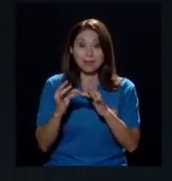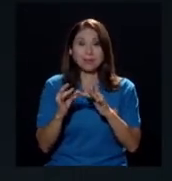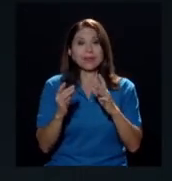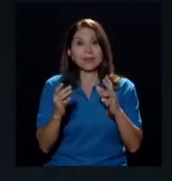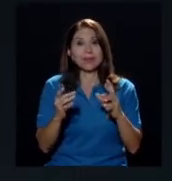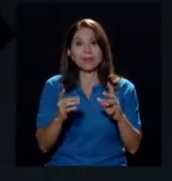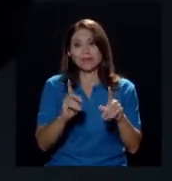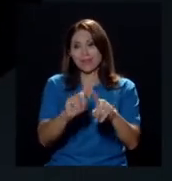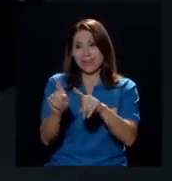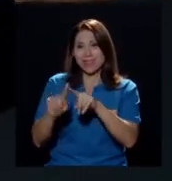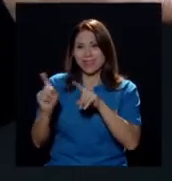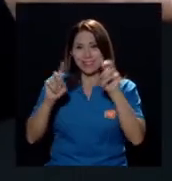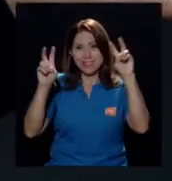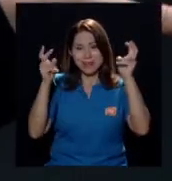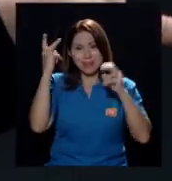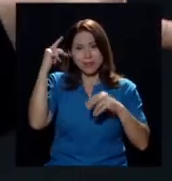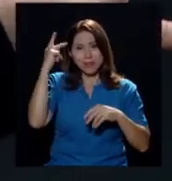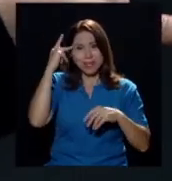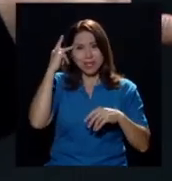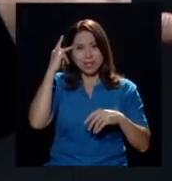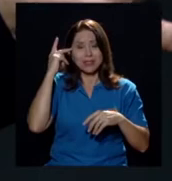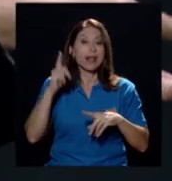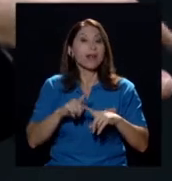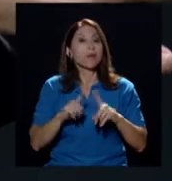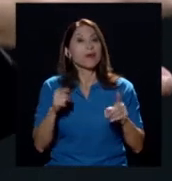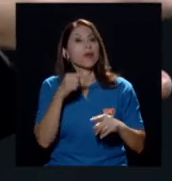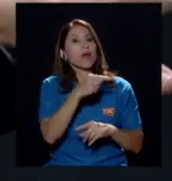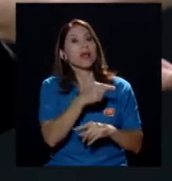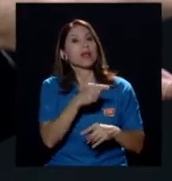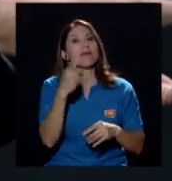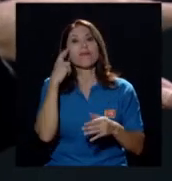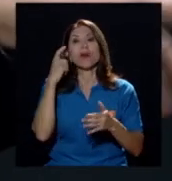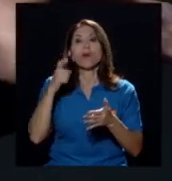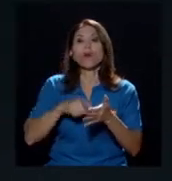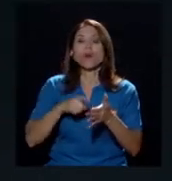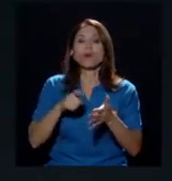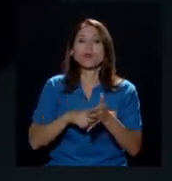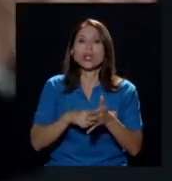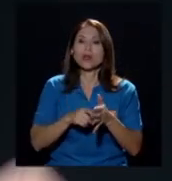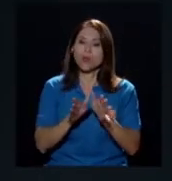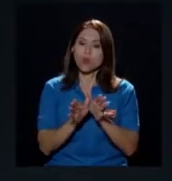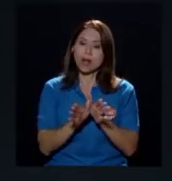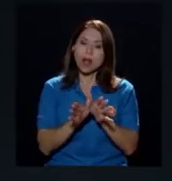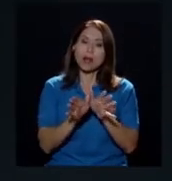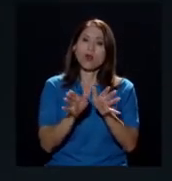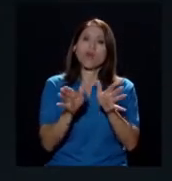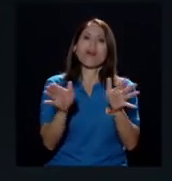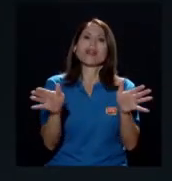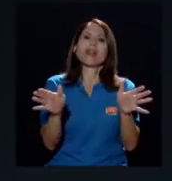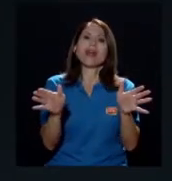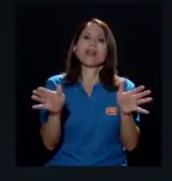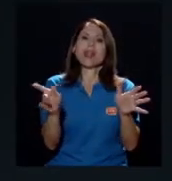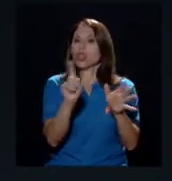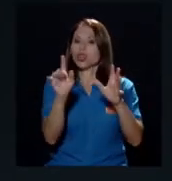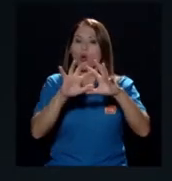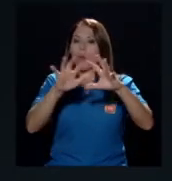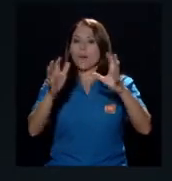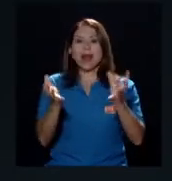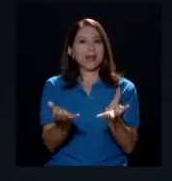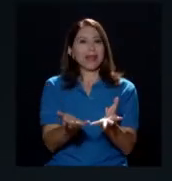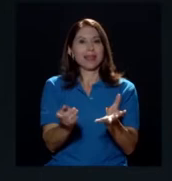y reconoce una una globalidad ya no en planeta sino en temáticas